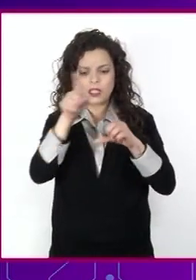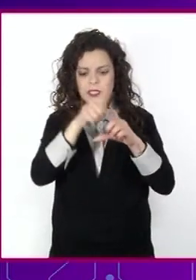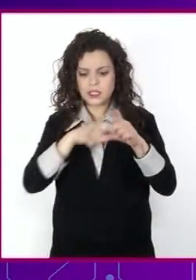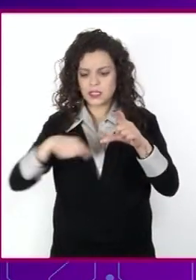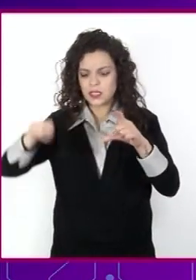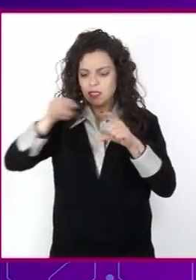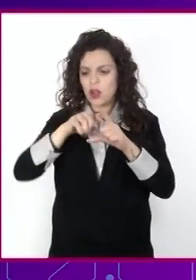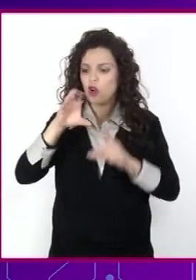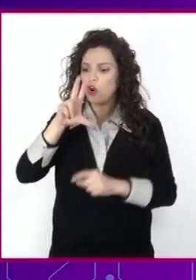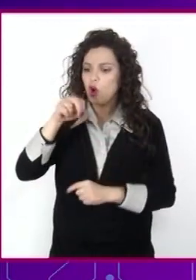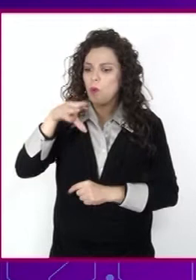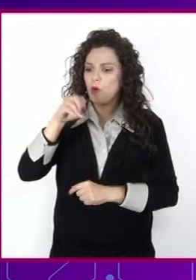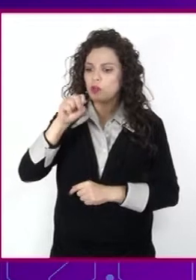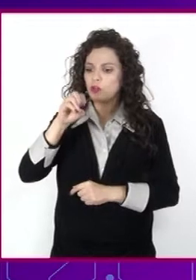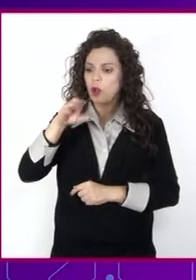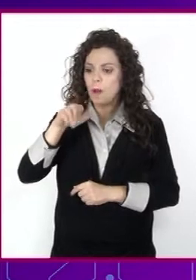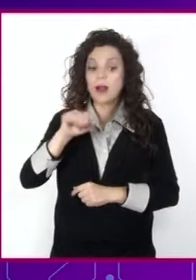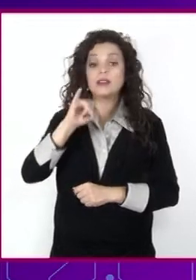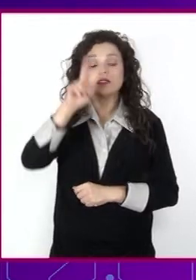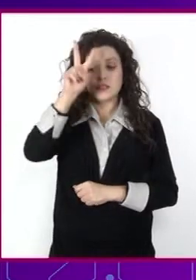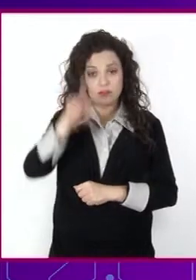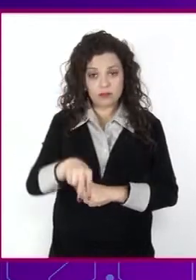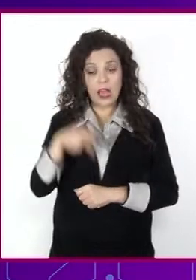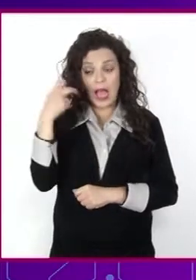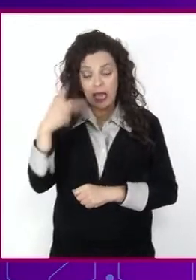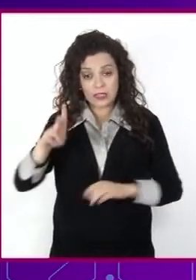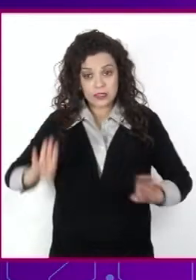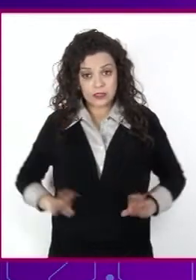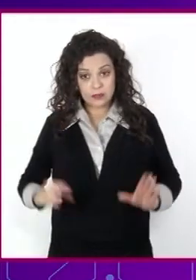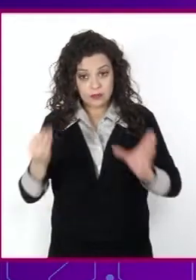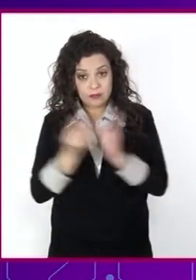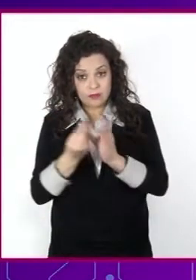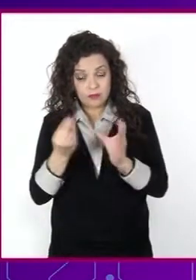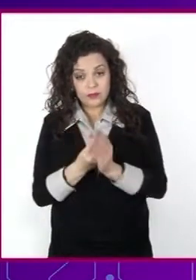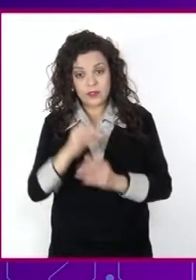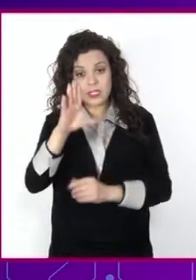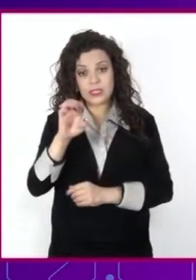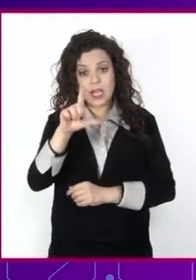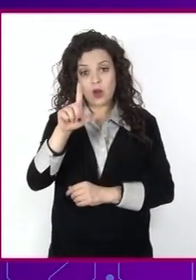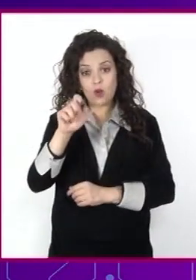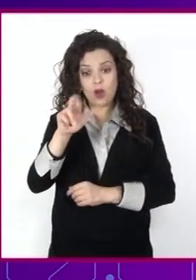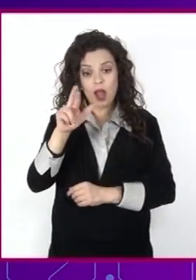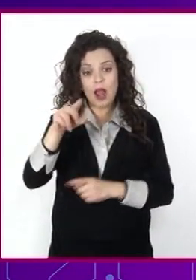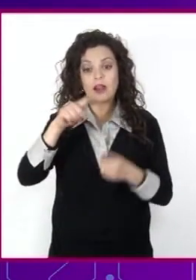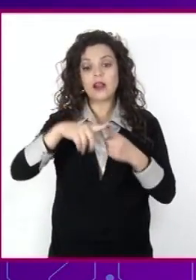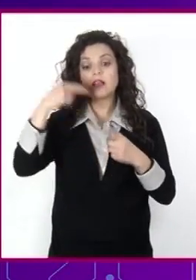Así es, este tipo de cromosomas es característico de las células procariontes.